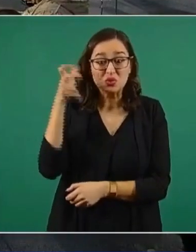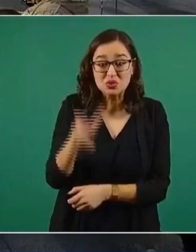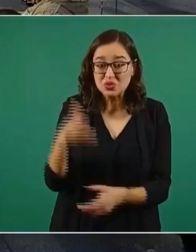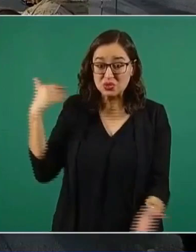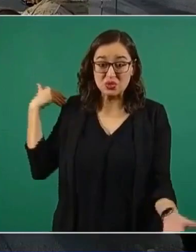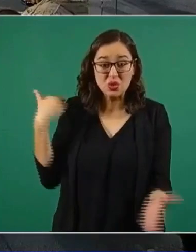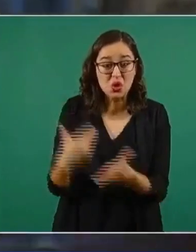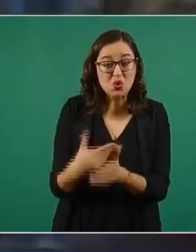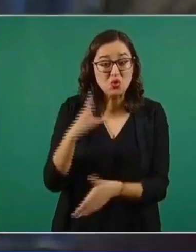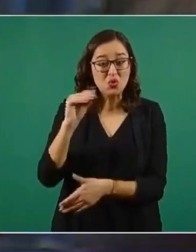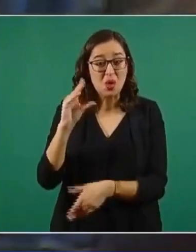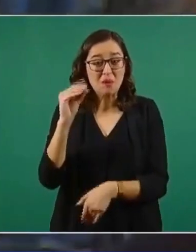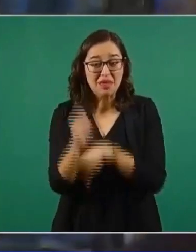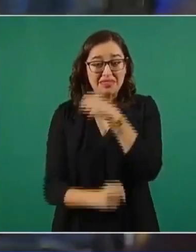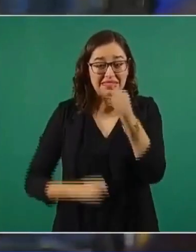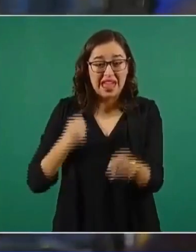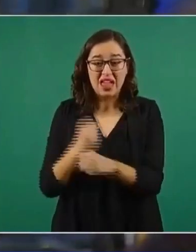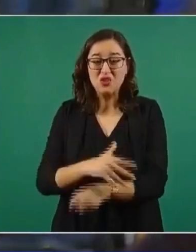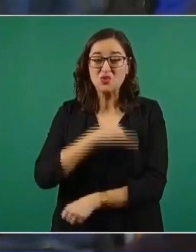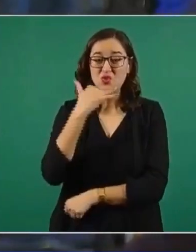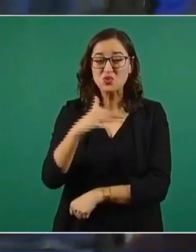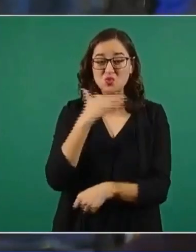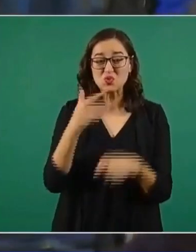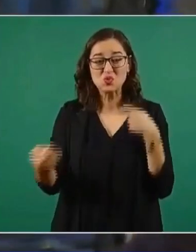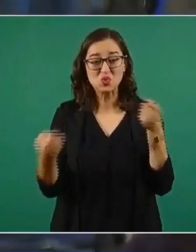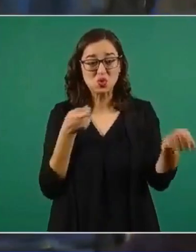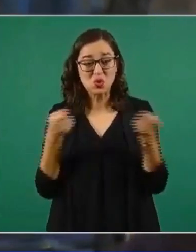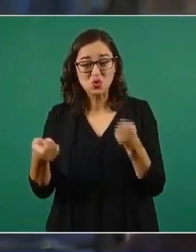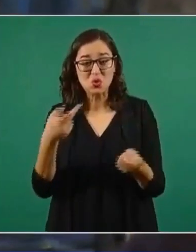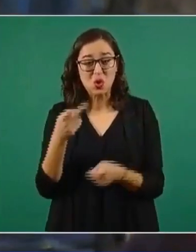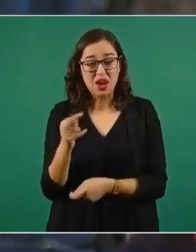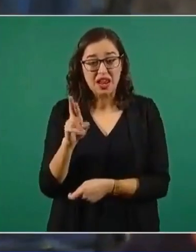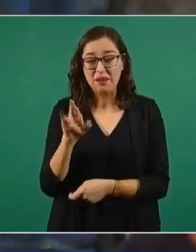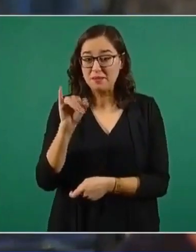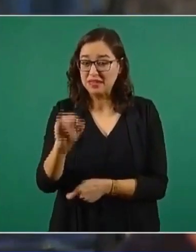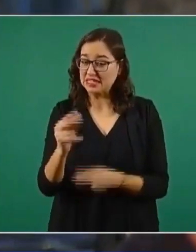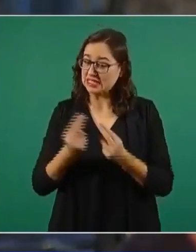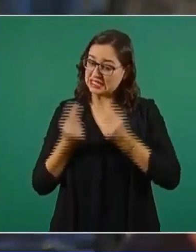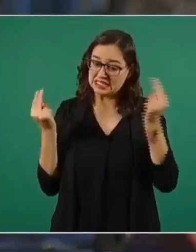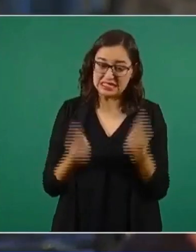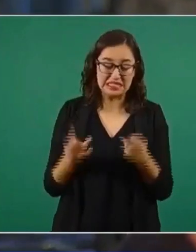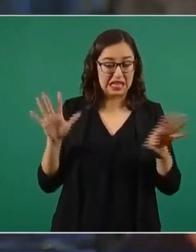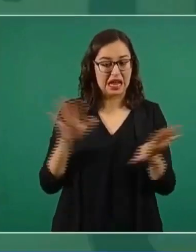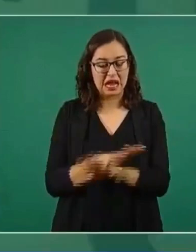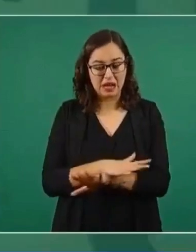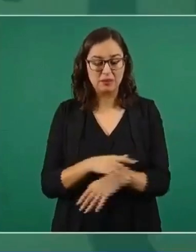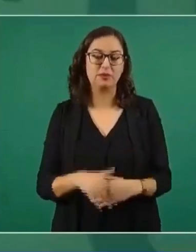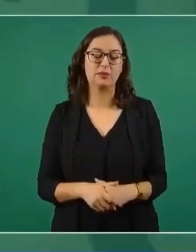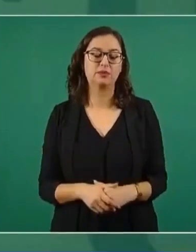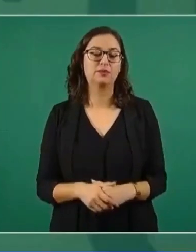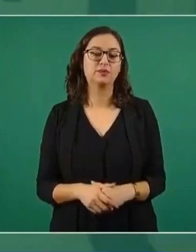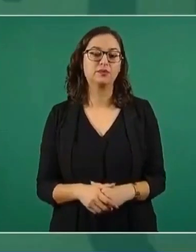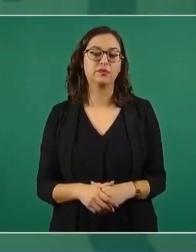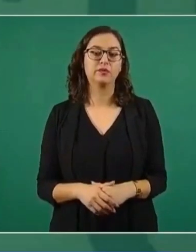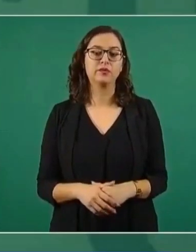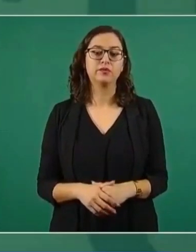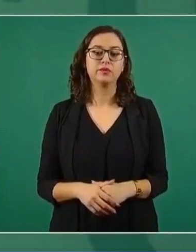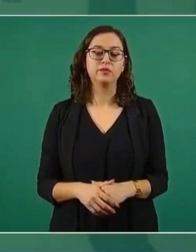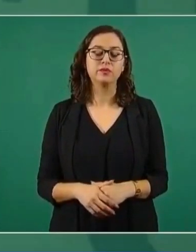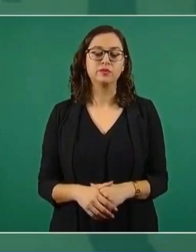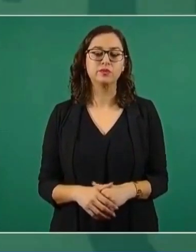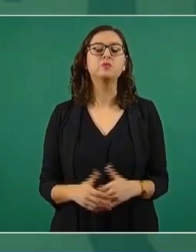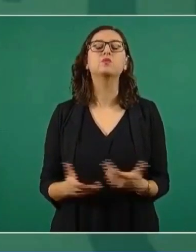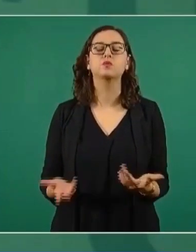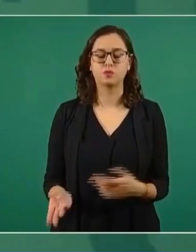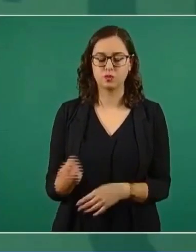años gobernada por el PRI. Y que hace falta un cambio ahí, presidente. Bueno, ya estamos, les